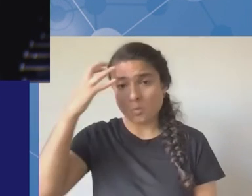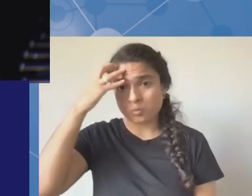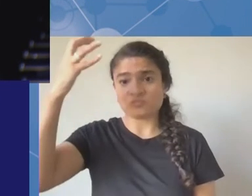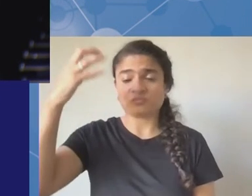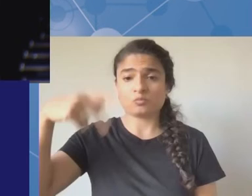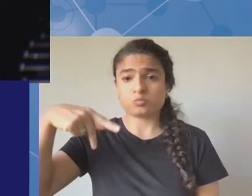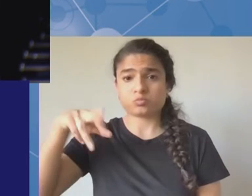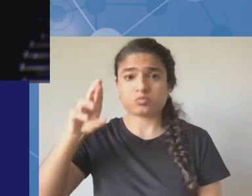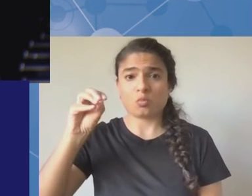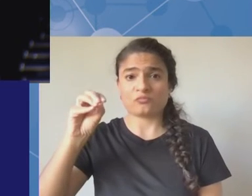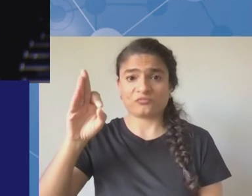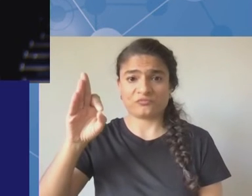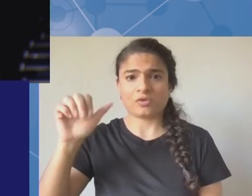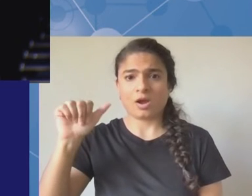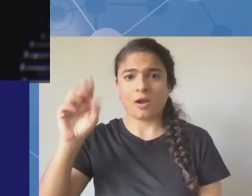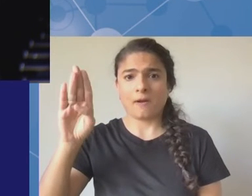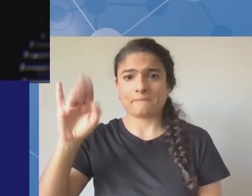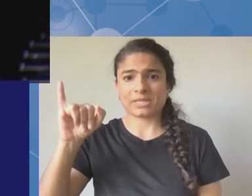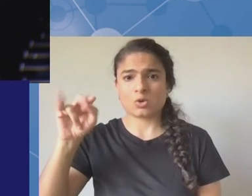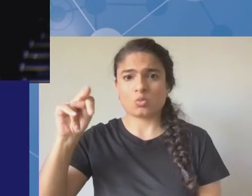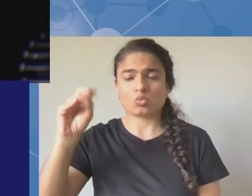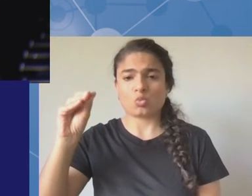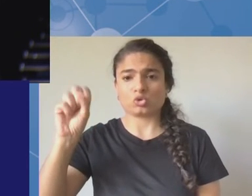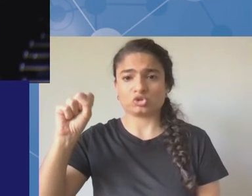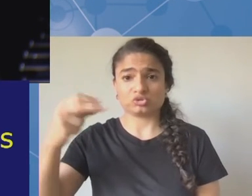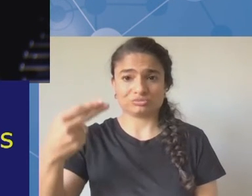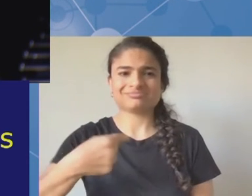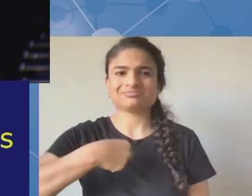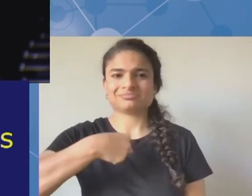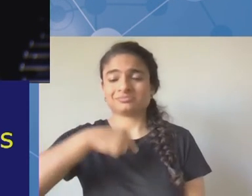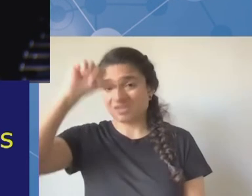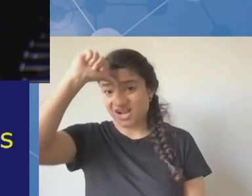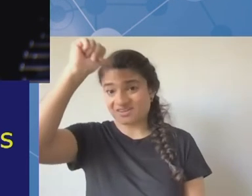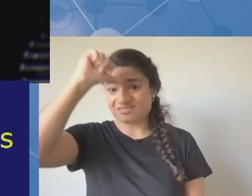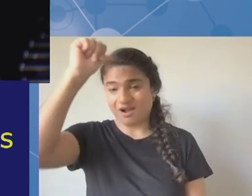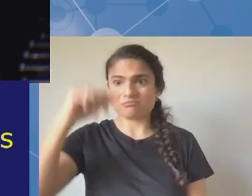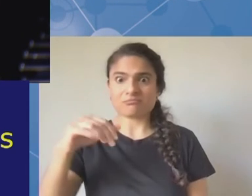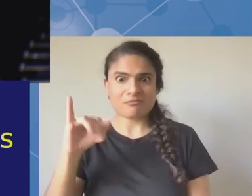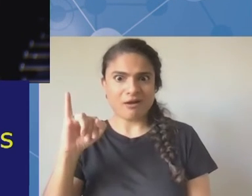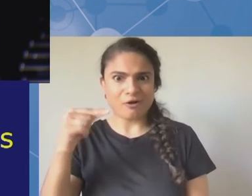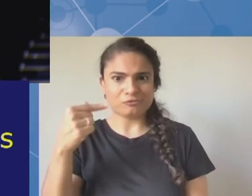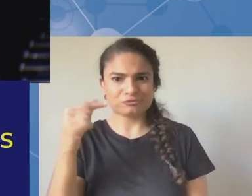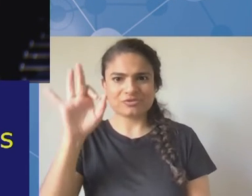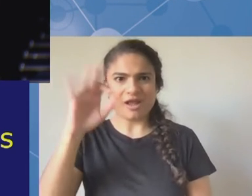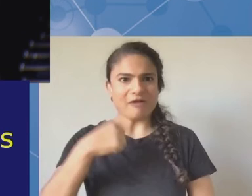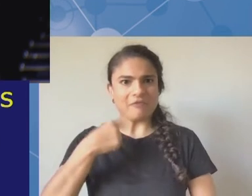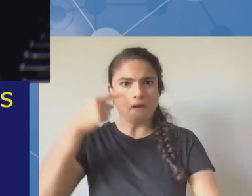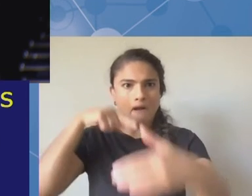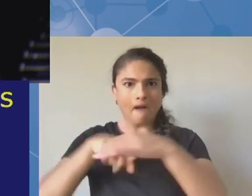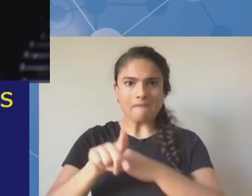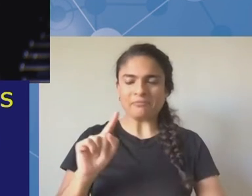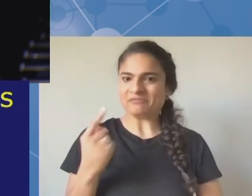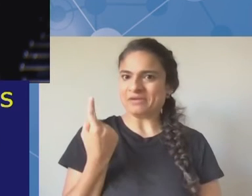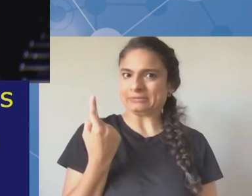and I'm attending this as a student. Me llamo Avinash, soy profesor, vengo de la India. Es la primera vez